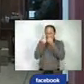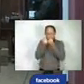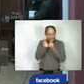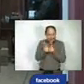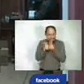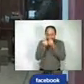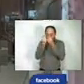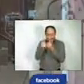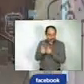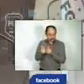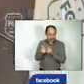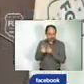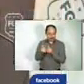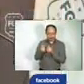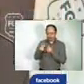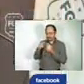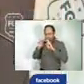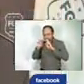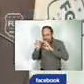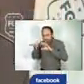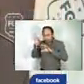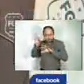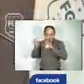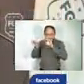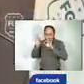efectivo que se encuentra